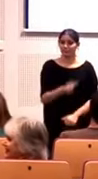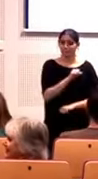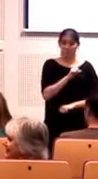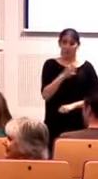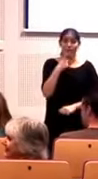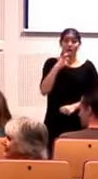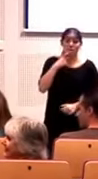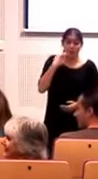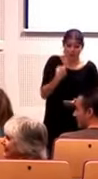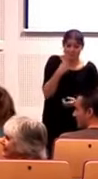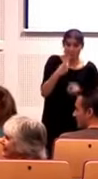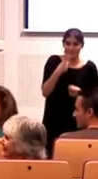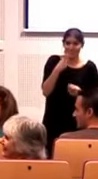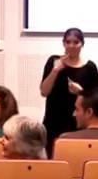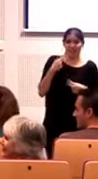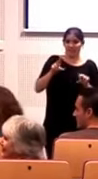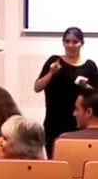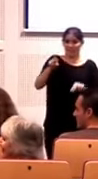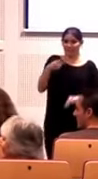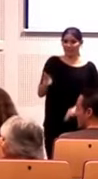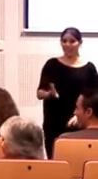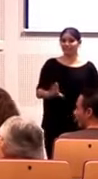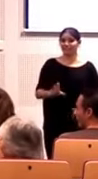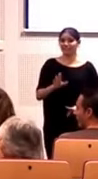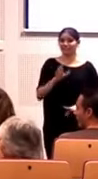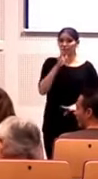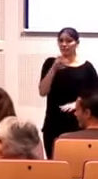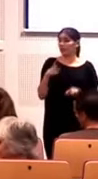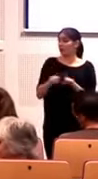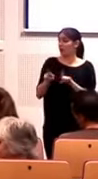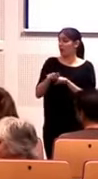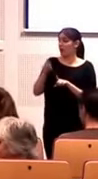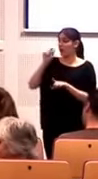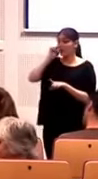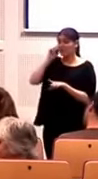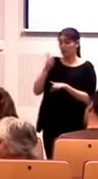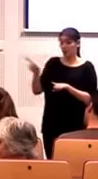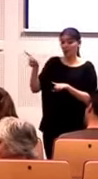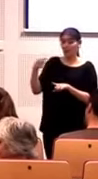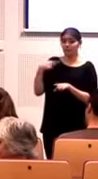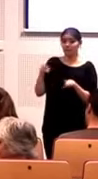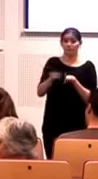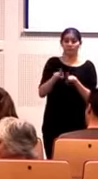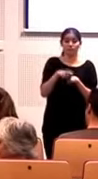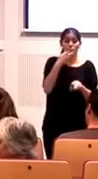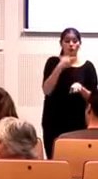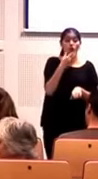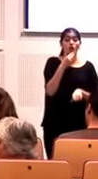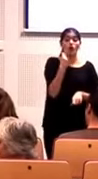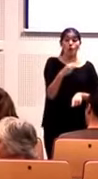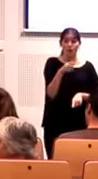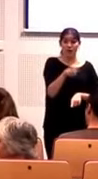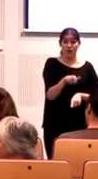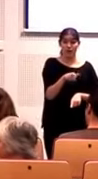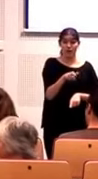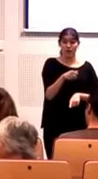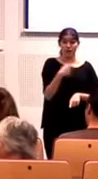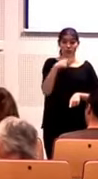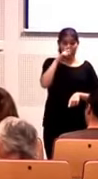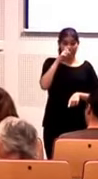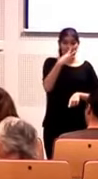Sí, sí, ya te estoy pichando ya. Porque al igual que la señora esta, yo conozco también un chaval, pues que con